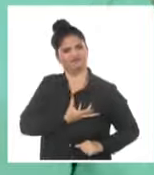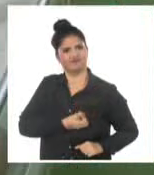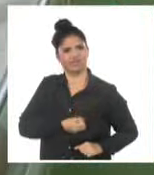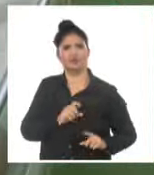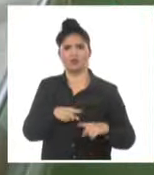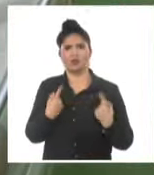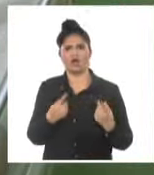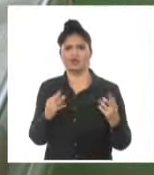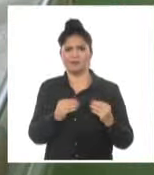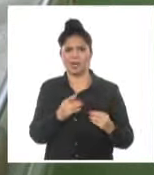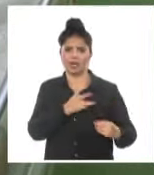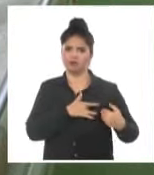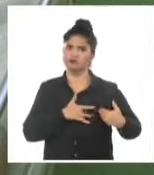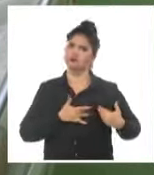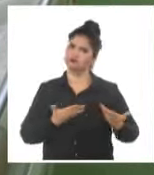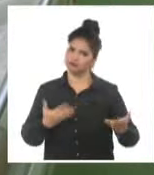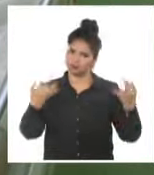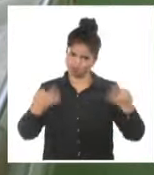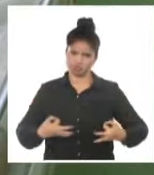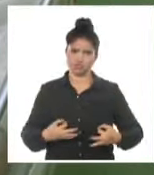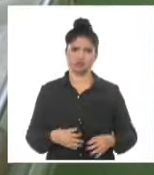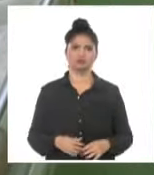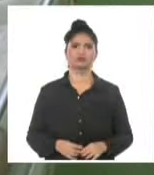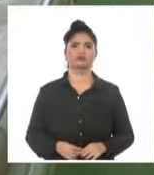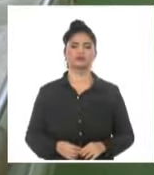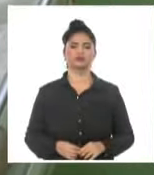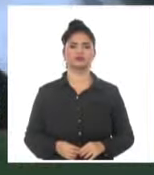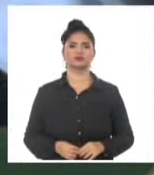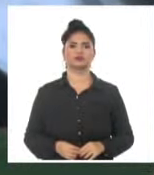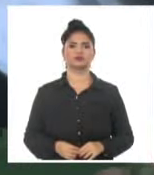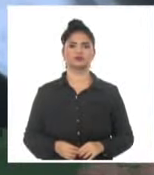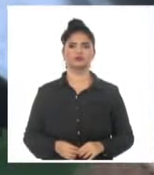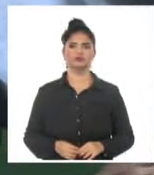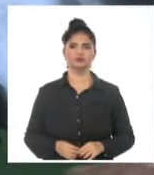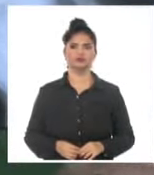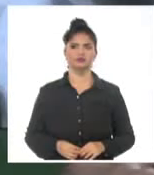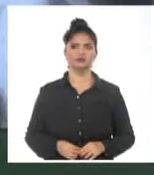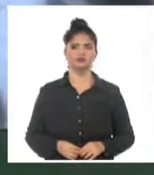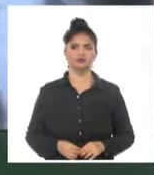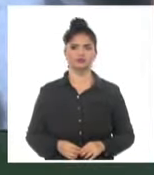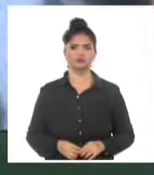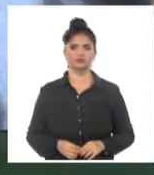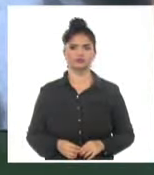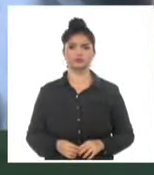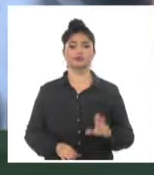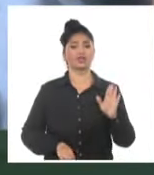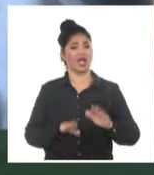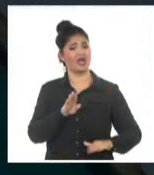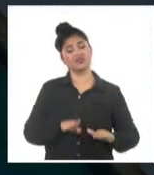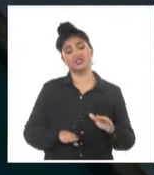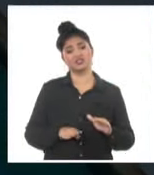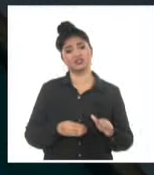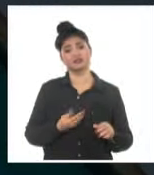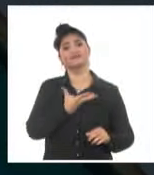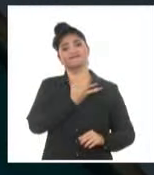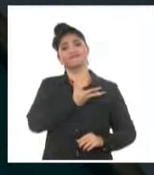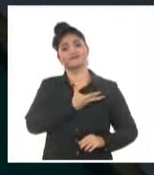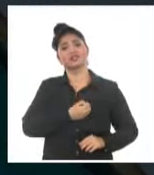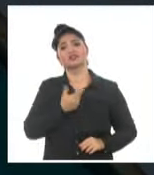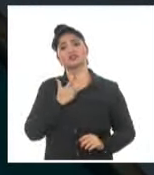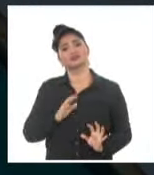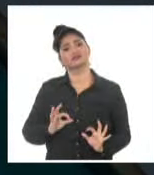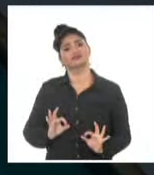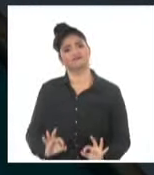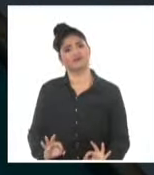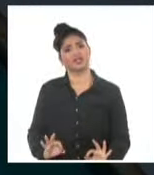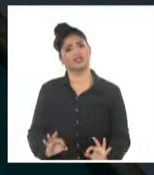poner corazón. Sin embargo, a veces las cosas no salen como estos profesionales quisieran y han fallado